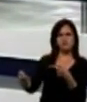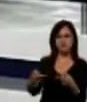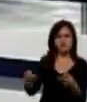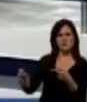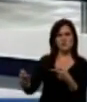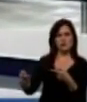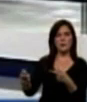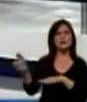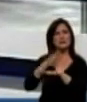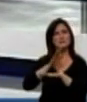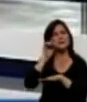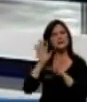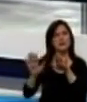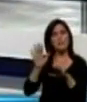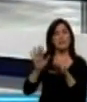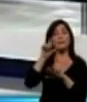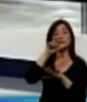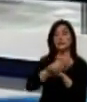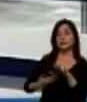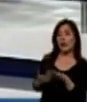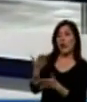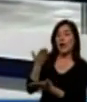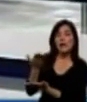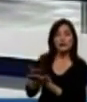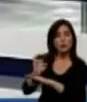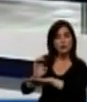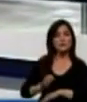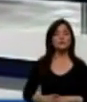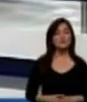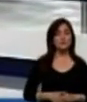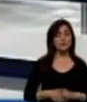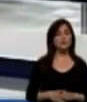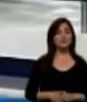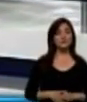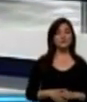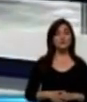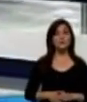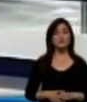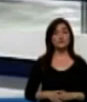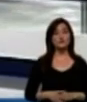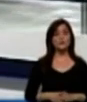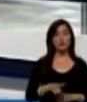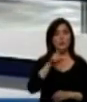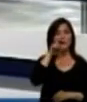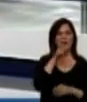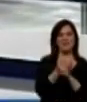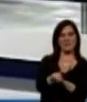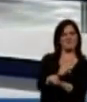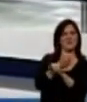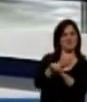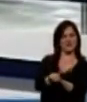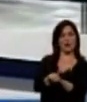de la posible asistencia del presidente de Venezuela, Nicolás Maduro, al cambio de mando. Unos defendían a Maduro y otros